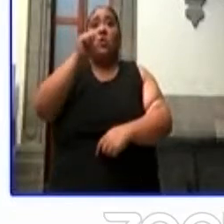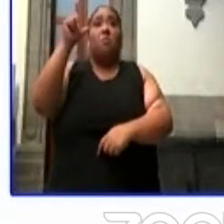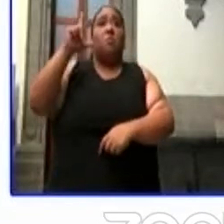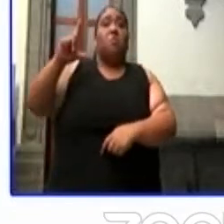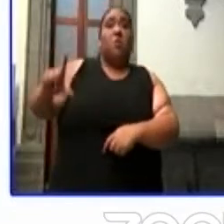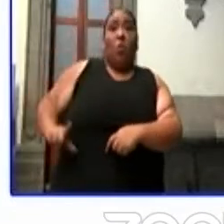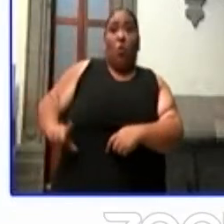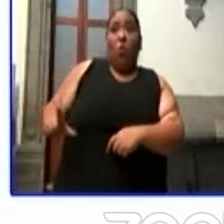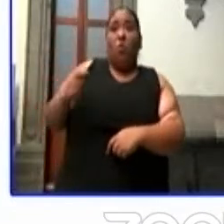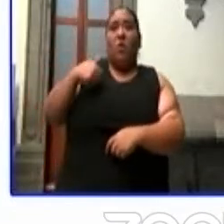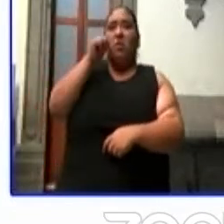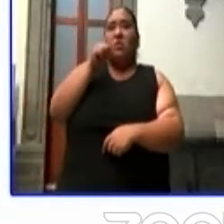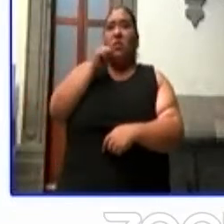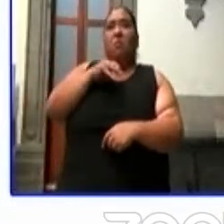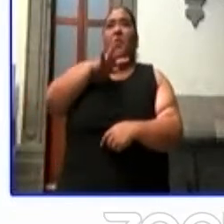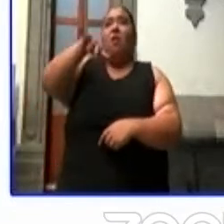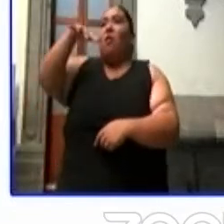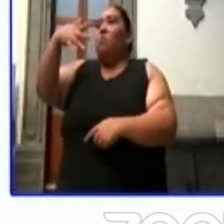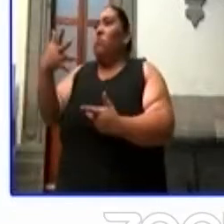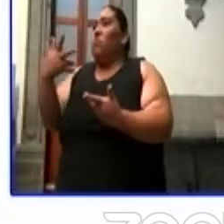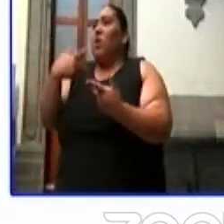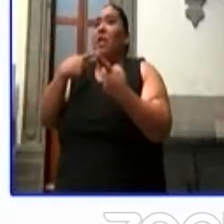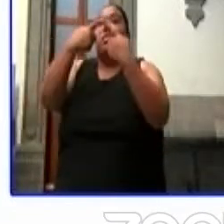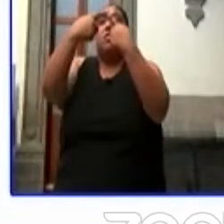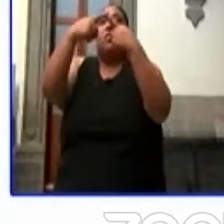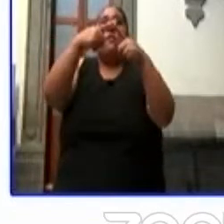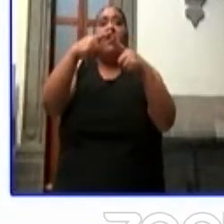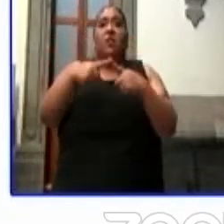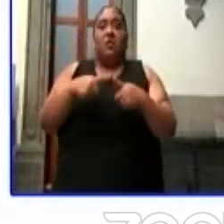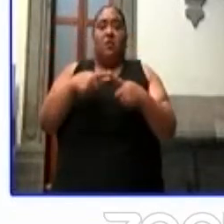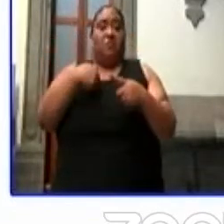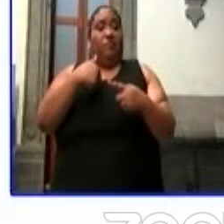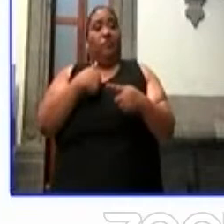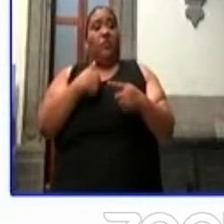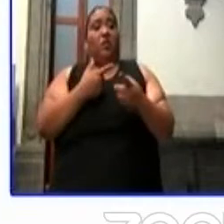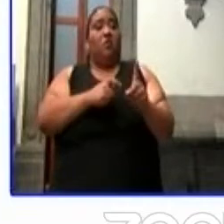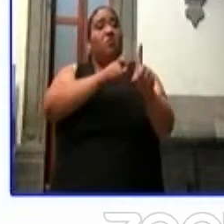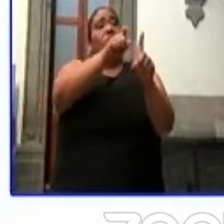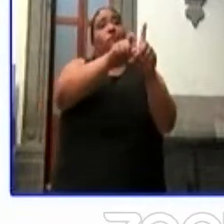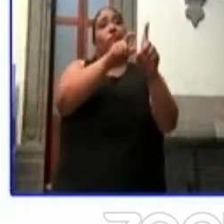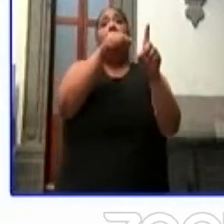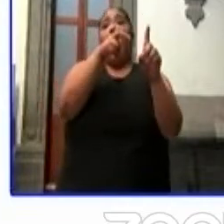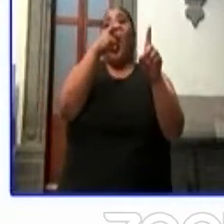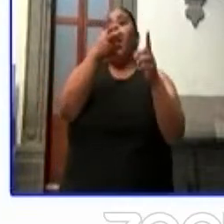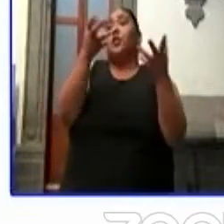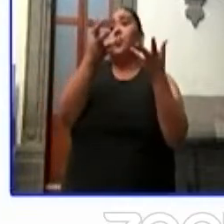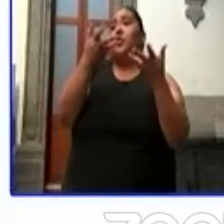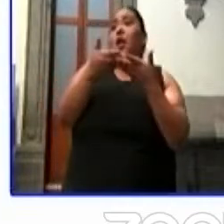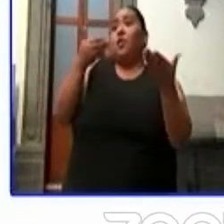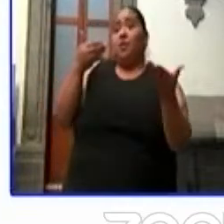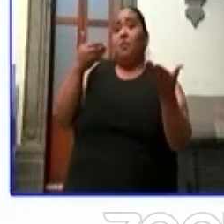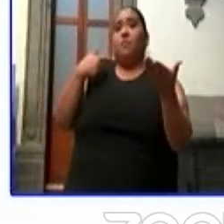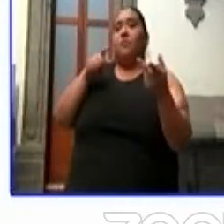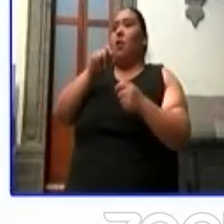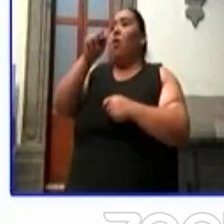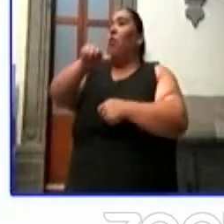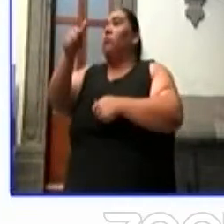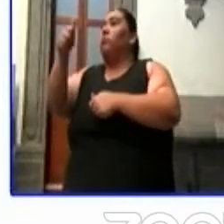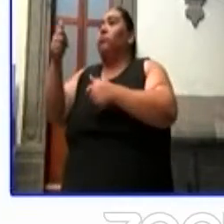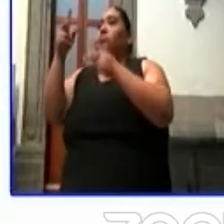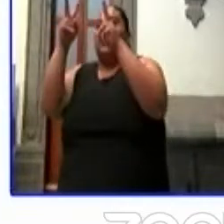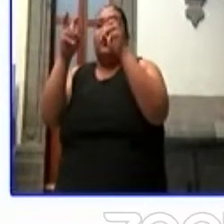común diferenciador, ¿no? Decir, esto se hizo en mi administración. Entonces creemos que este